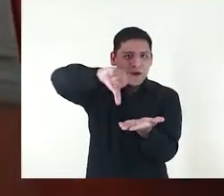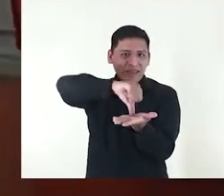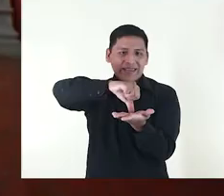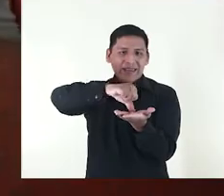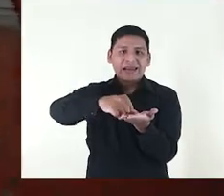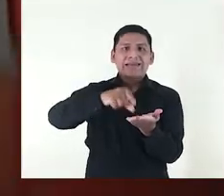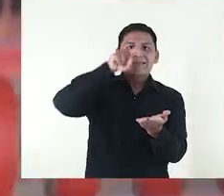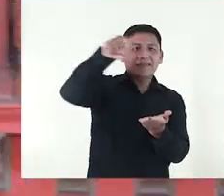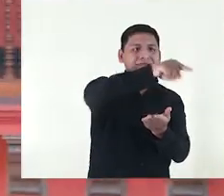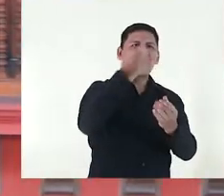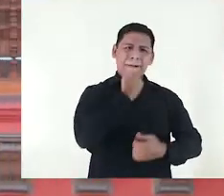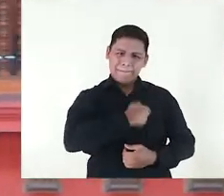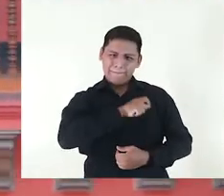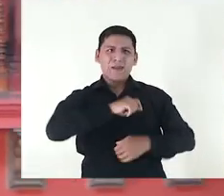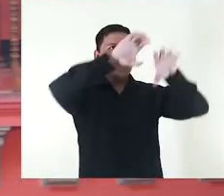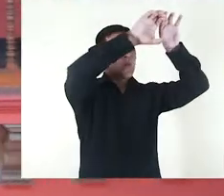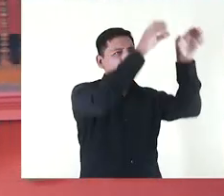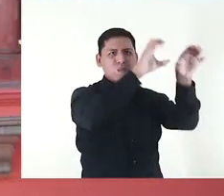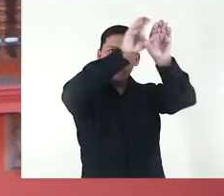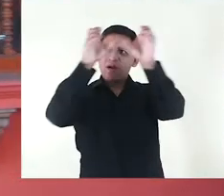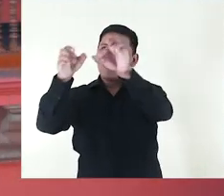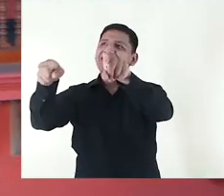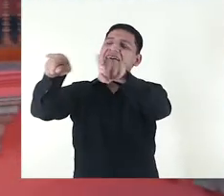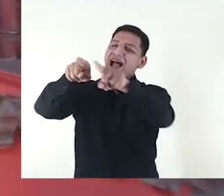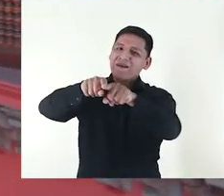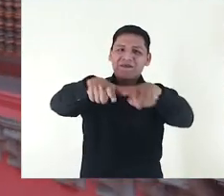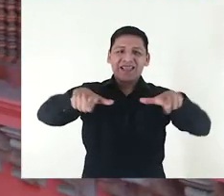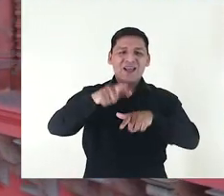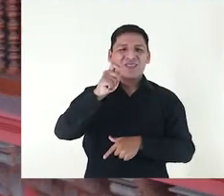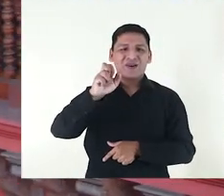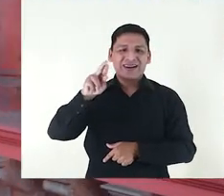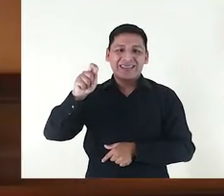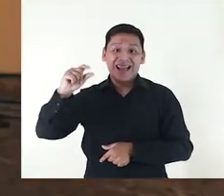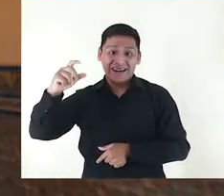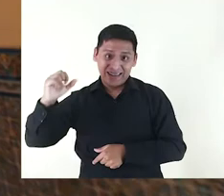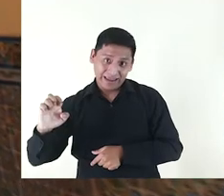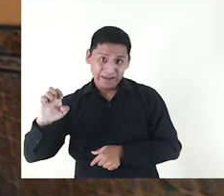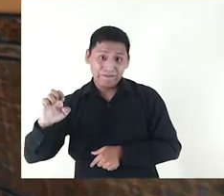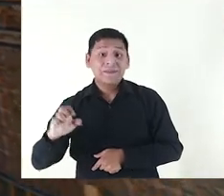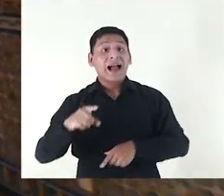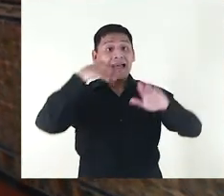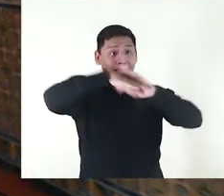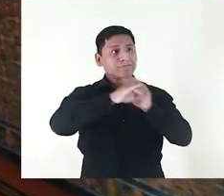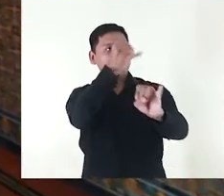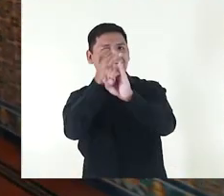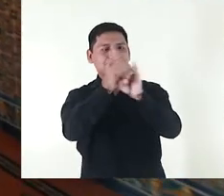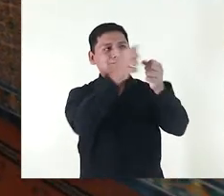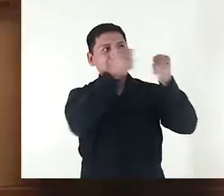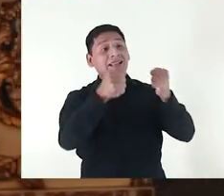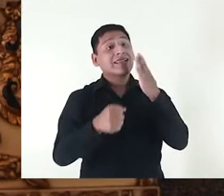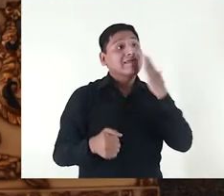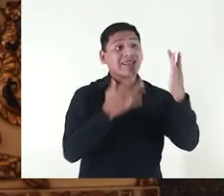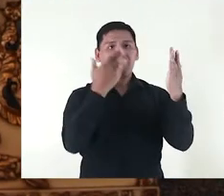una fuente al medio evoca un patio español con arquería, pero también al patio de Torre Tagle. Por supuesto, una capilla adorna